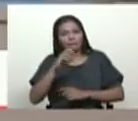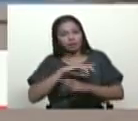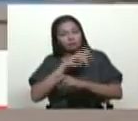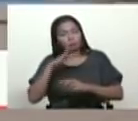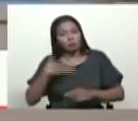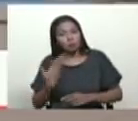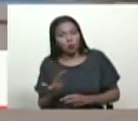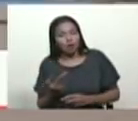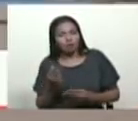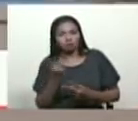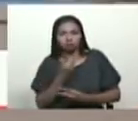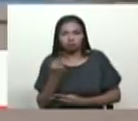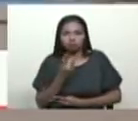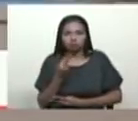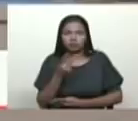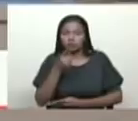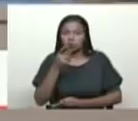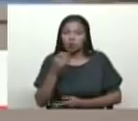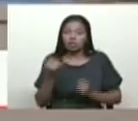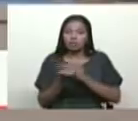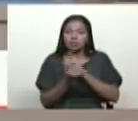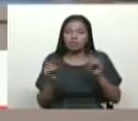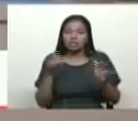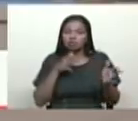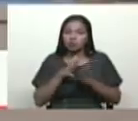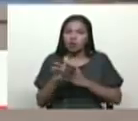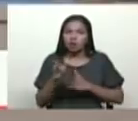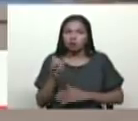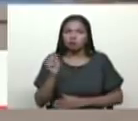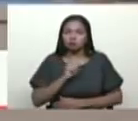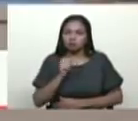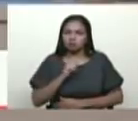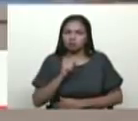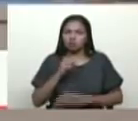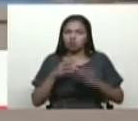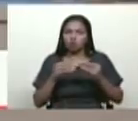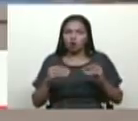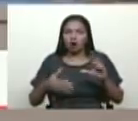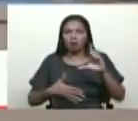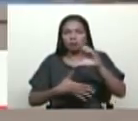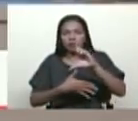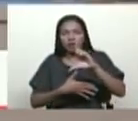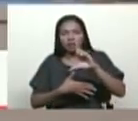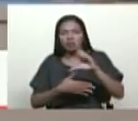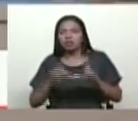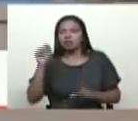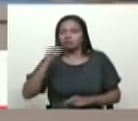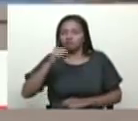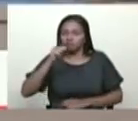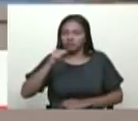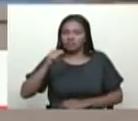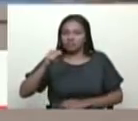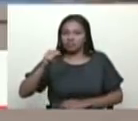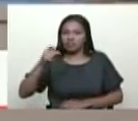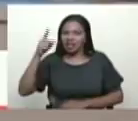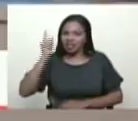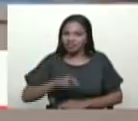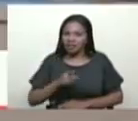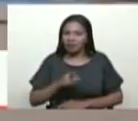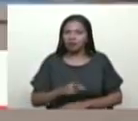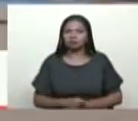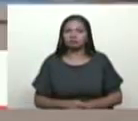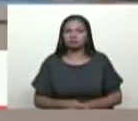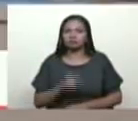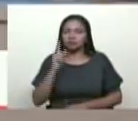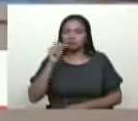Sí se debe ser independiente y soberano. Creo que toda América Latina contestaría, sí se debe. Sí se debe